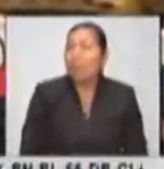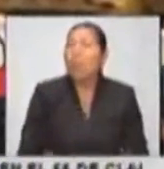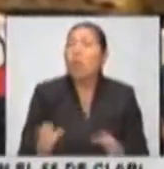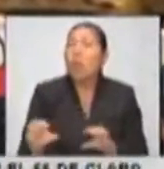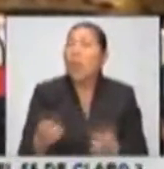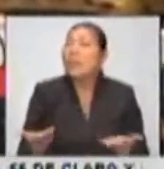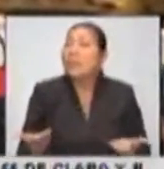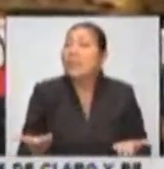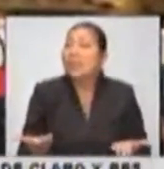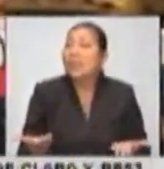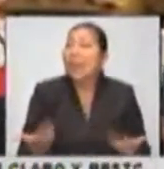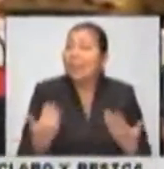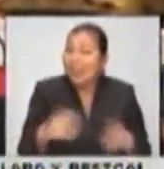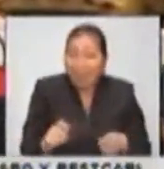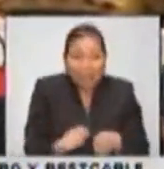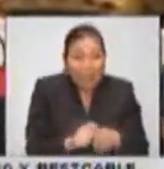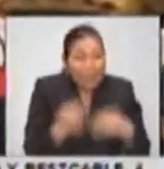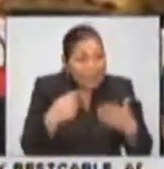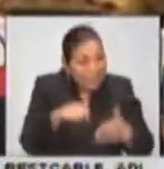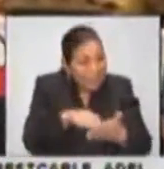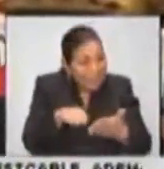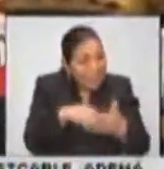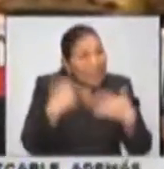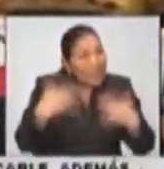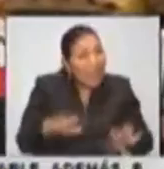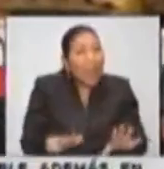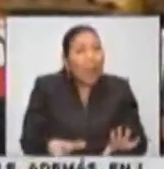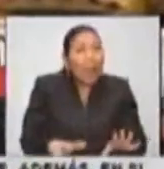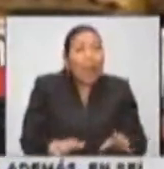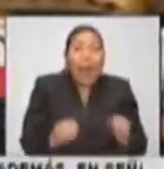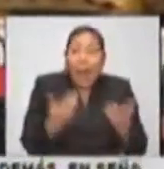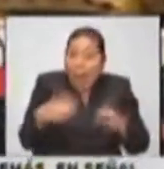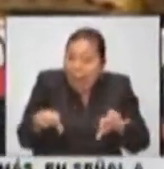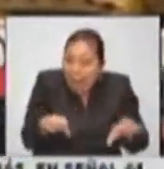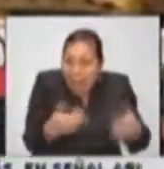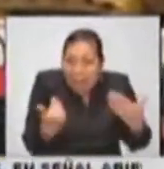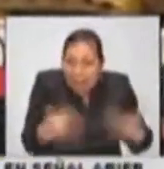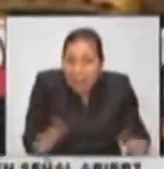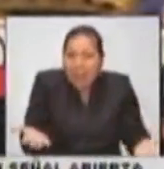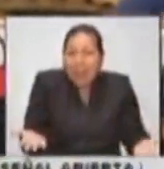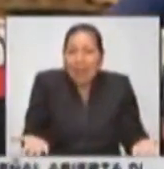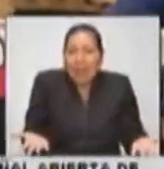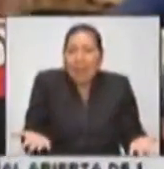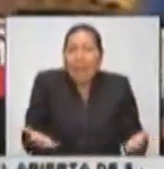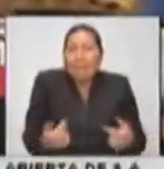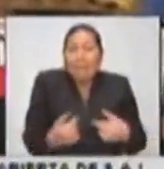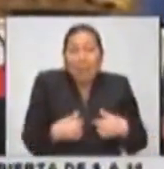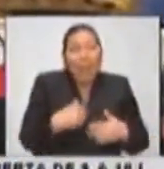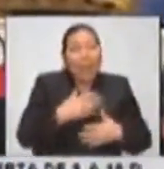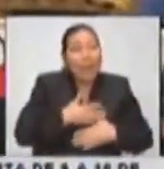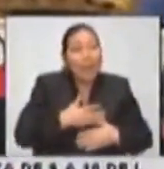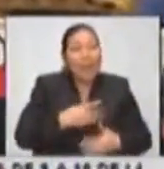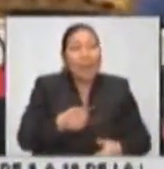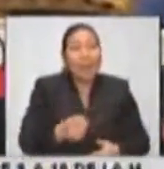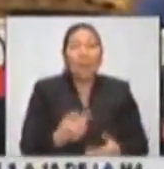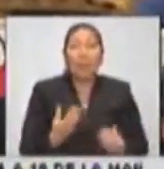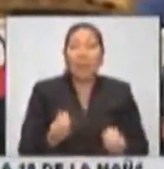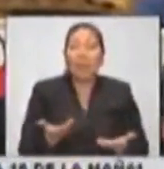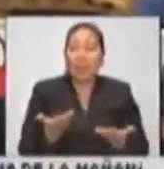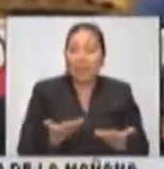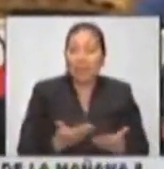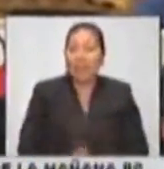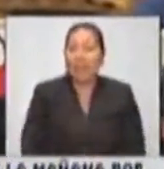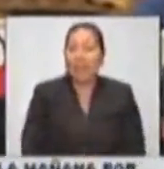aplican? Nosotros ya les hemos hecho la tarea, aplíquenlo. Entonces, yo me alegro y felicito a Úrsula porque nos acaba de